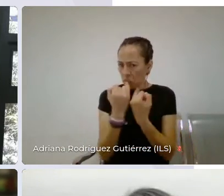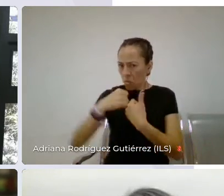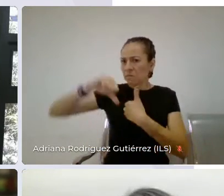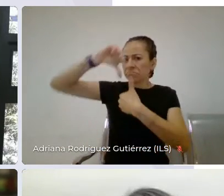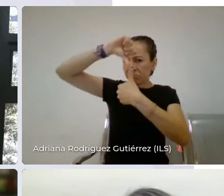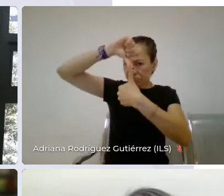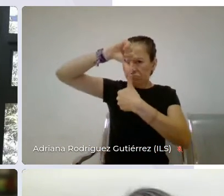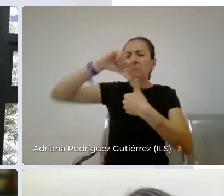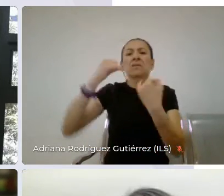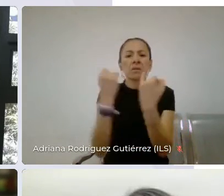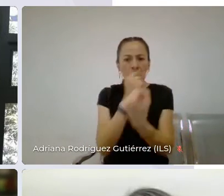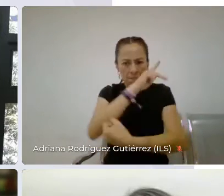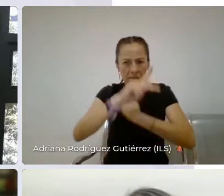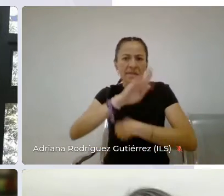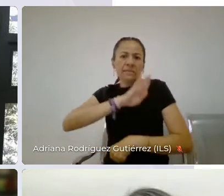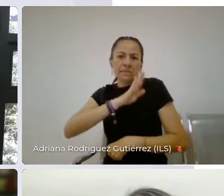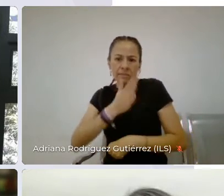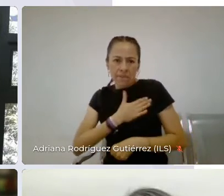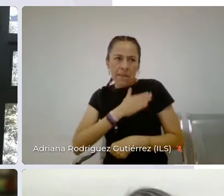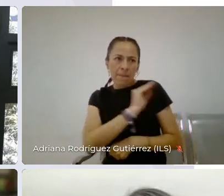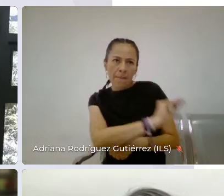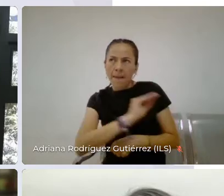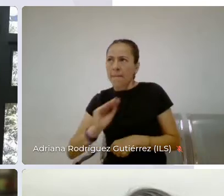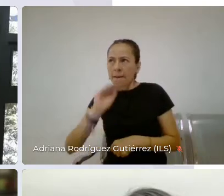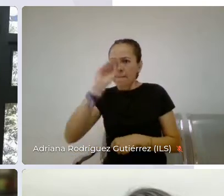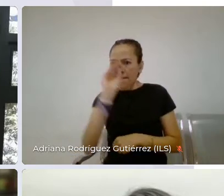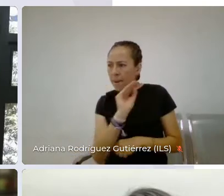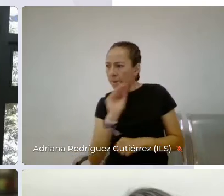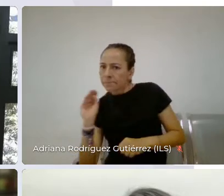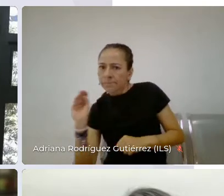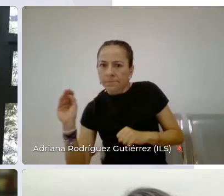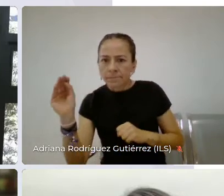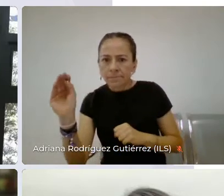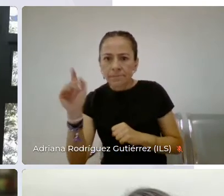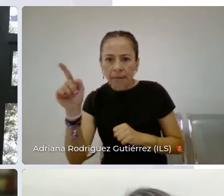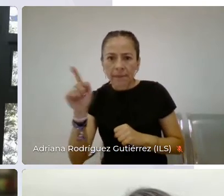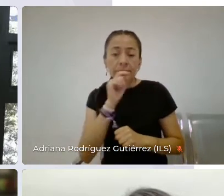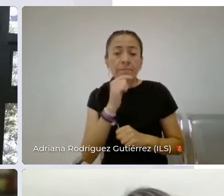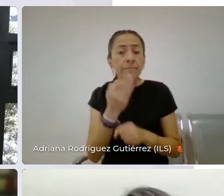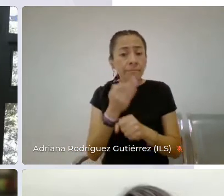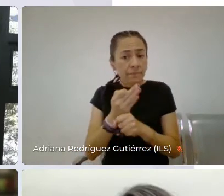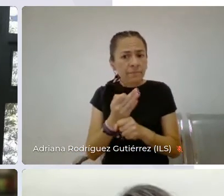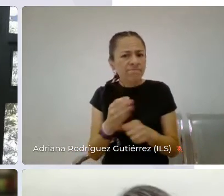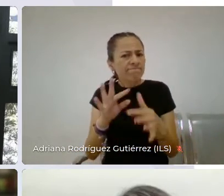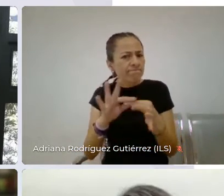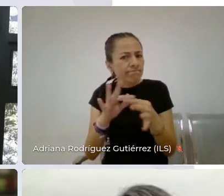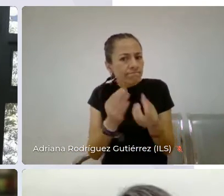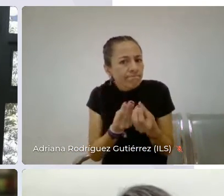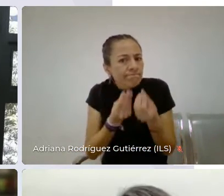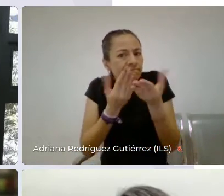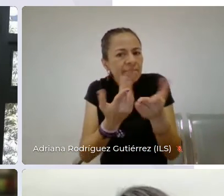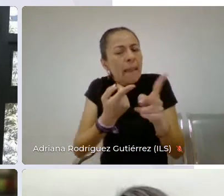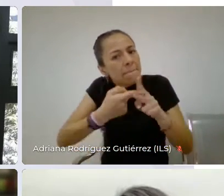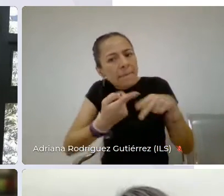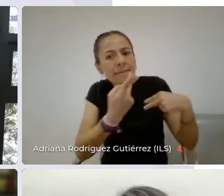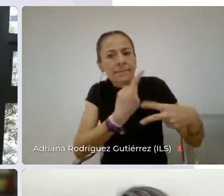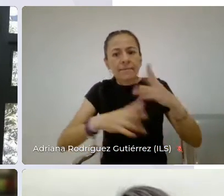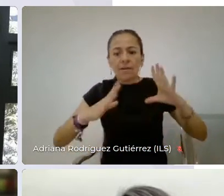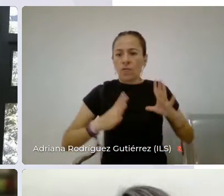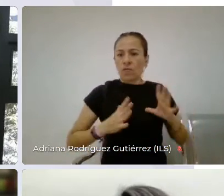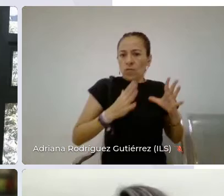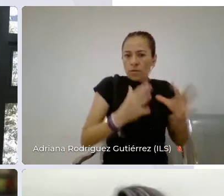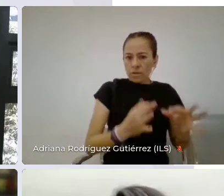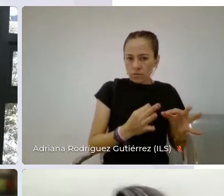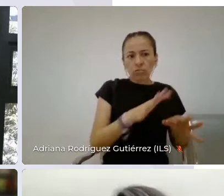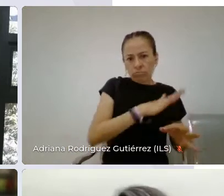España. Los esfuerzos que se han hecho y que queremos platicarles van desde la fundación, desde el trabajo del voluntariado